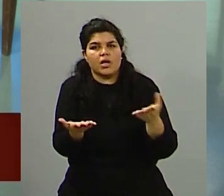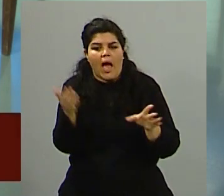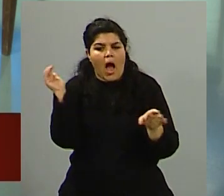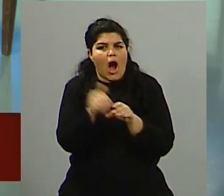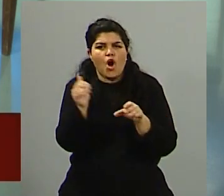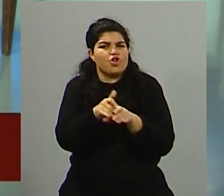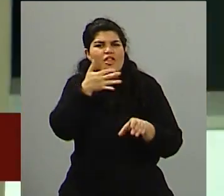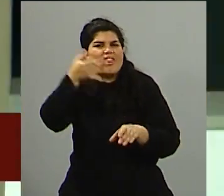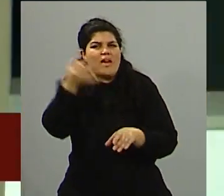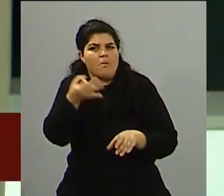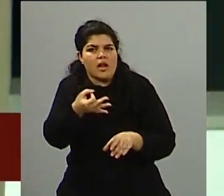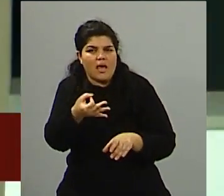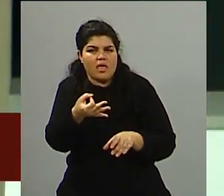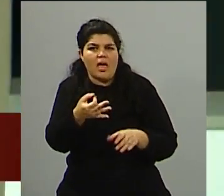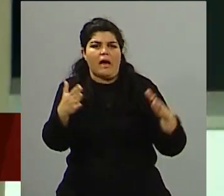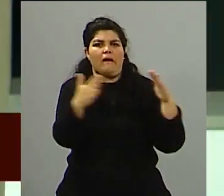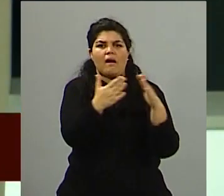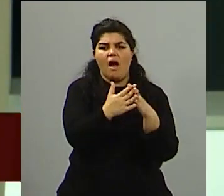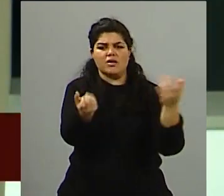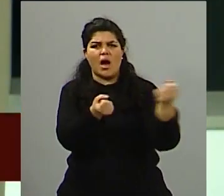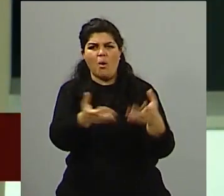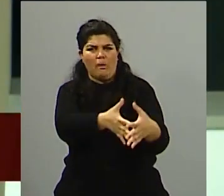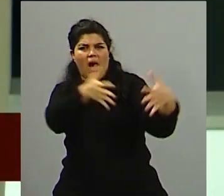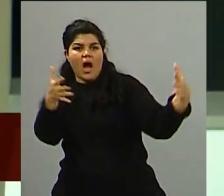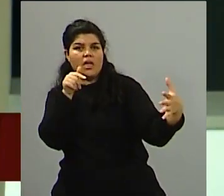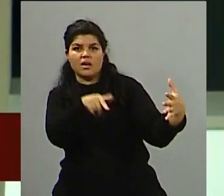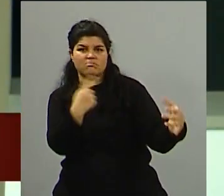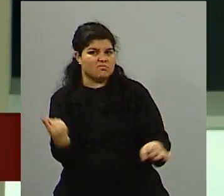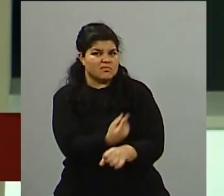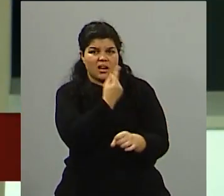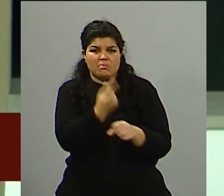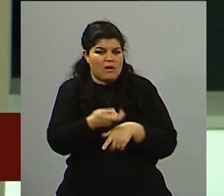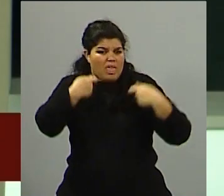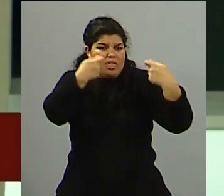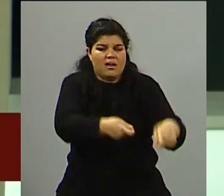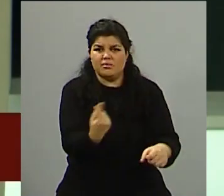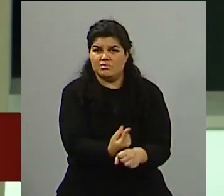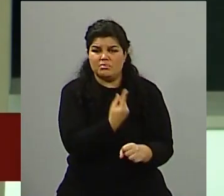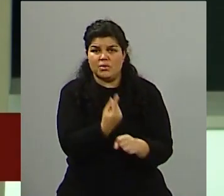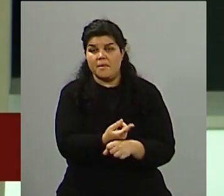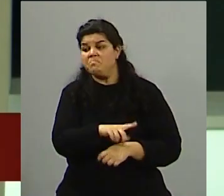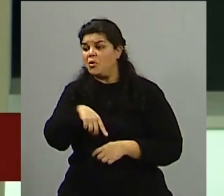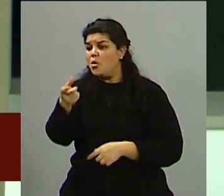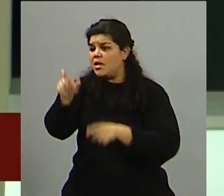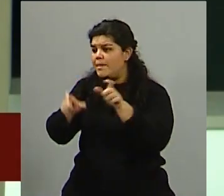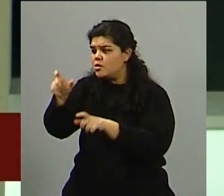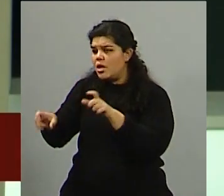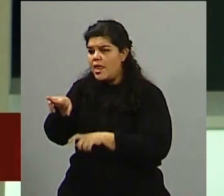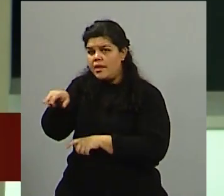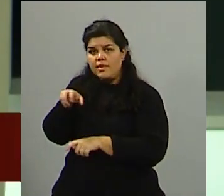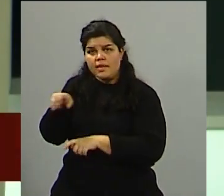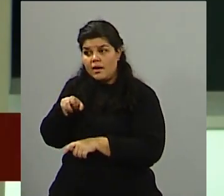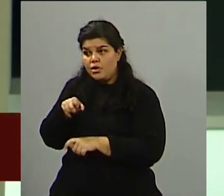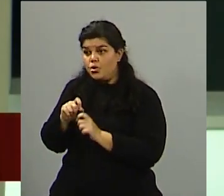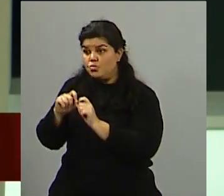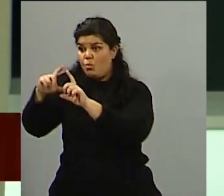realmente alcanzar un bien de capital que sea importante como una casa. Y aquellos que tienen un pasar mejor, es decir, que ganan un poco más de plata, tampoco ganan lo suficiente. ¿Y